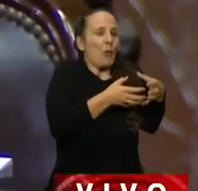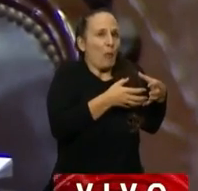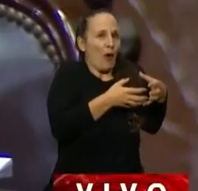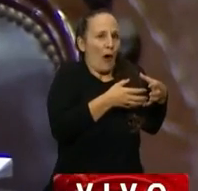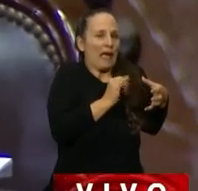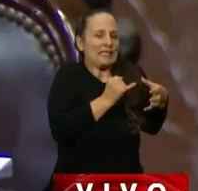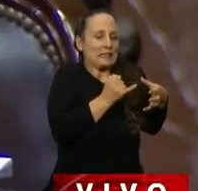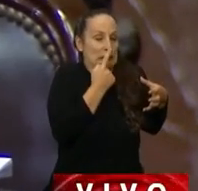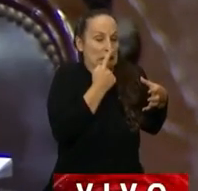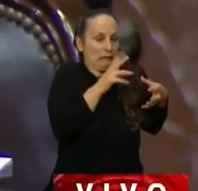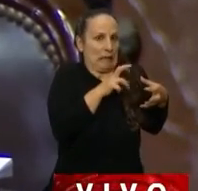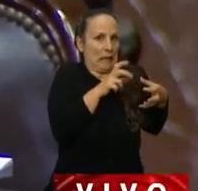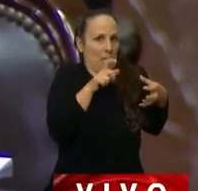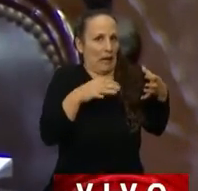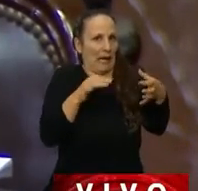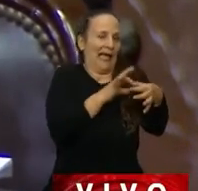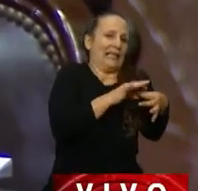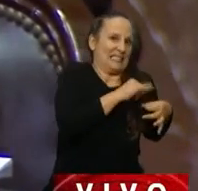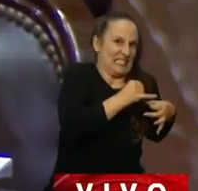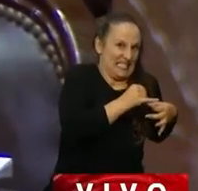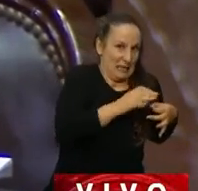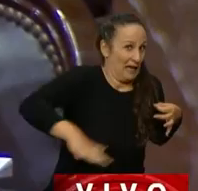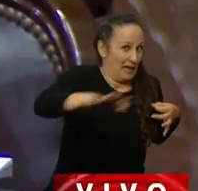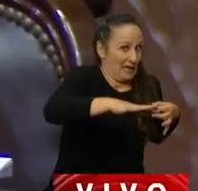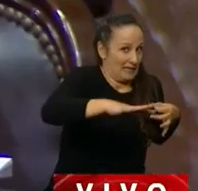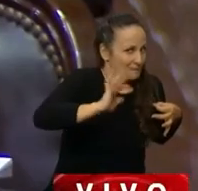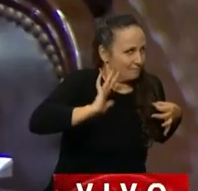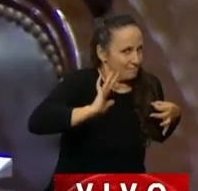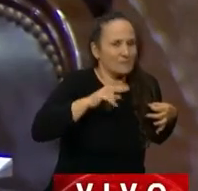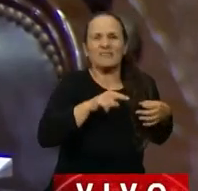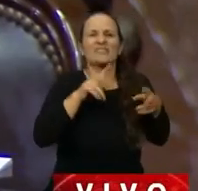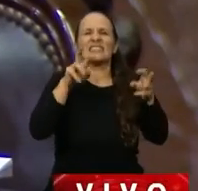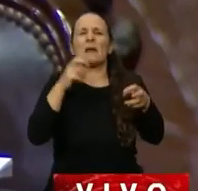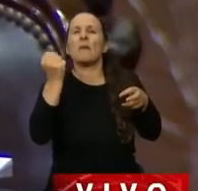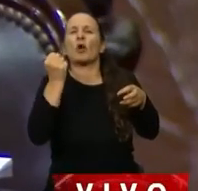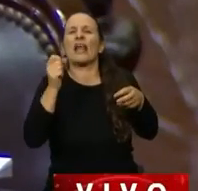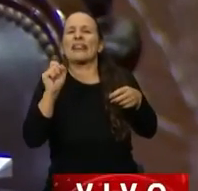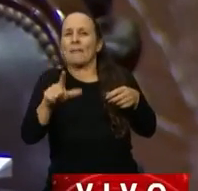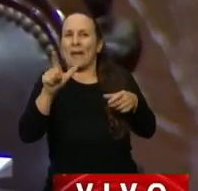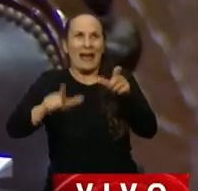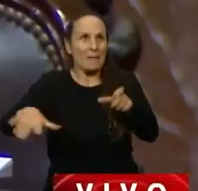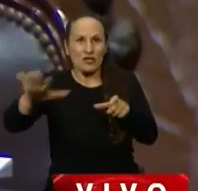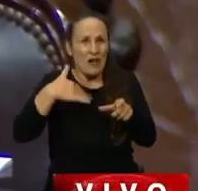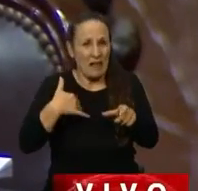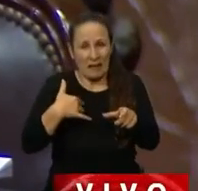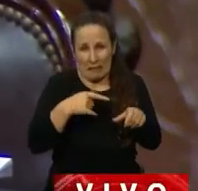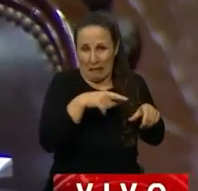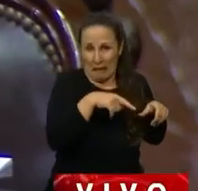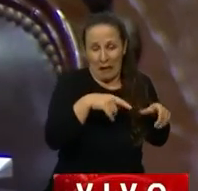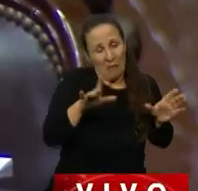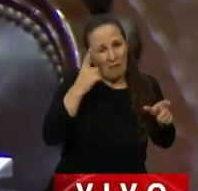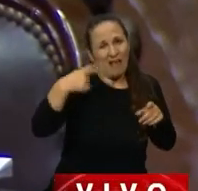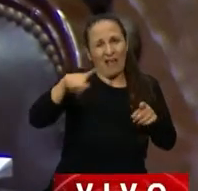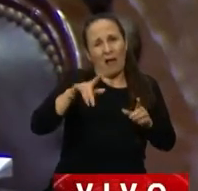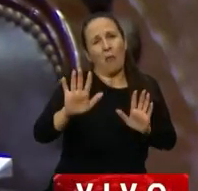que demuestra que todos los temas que son importantes para argentinos y argentinas realmente